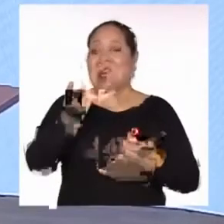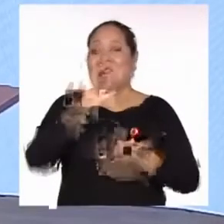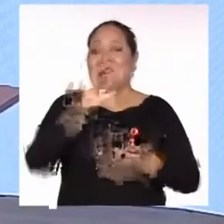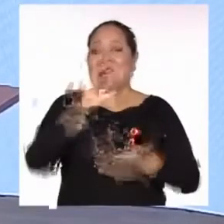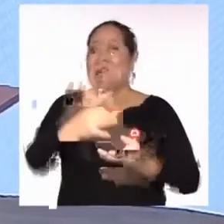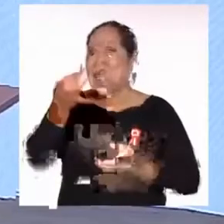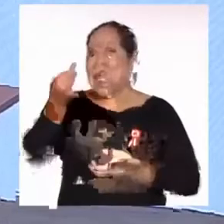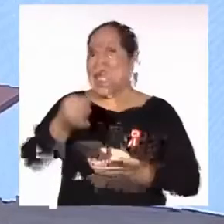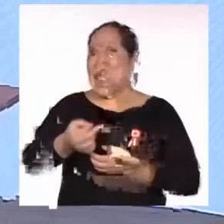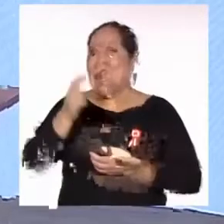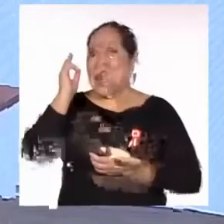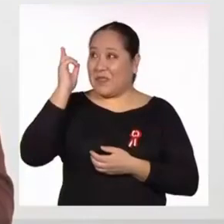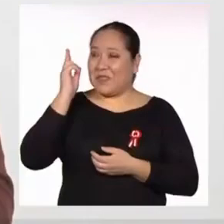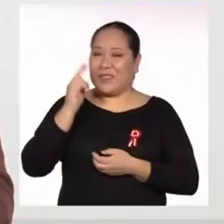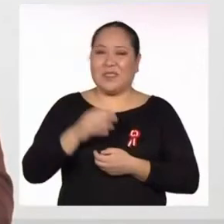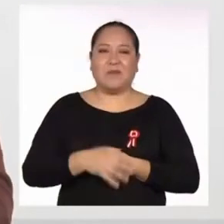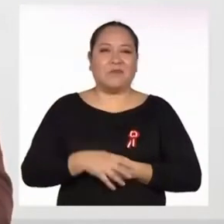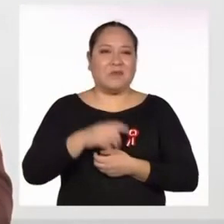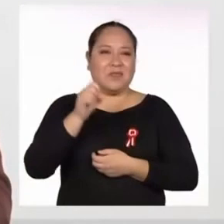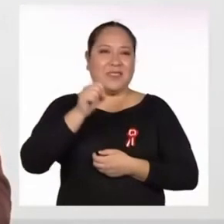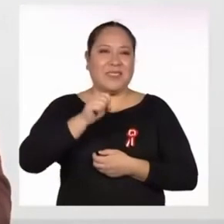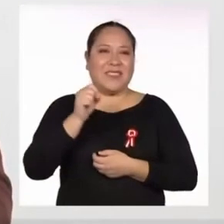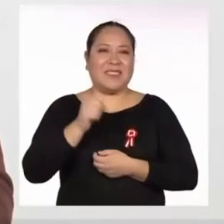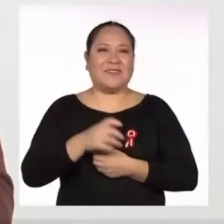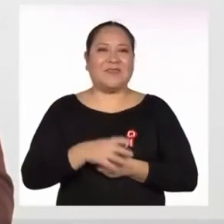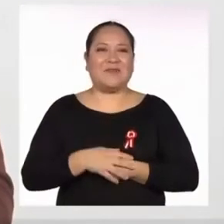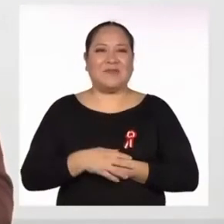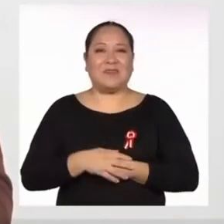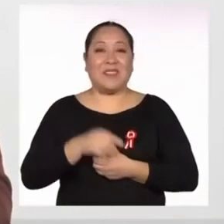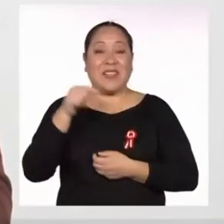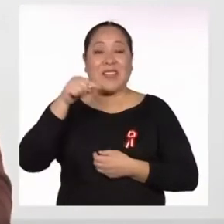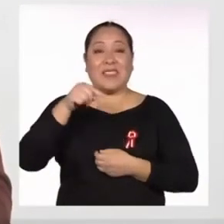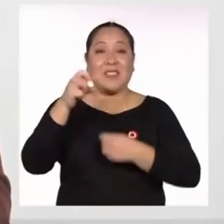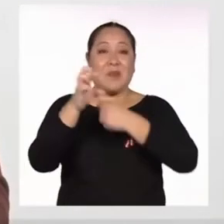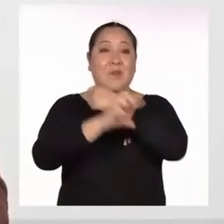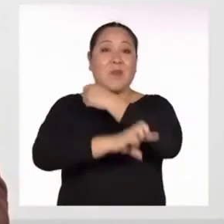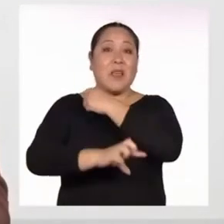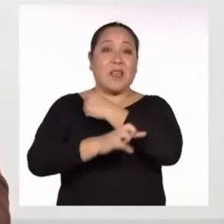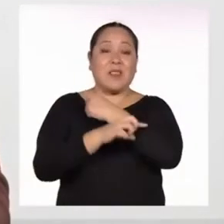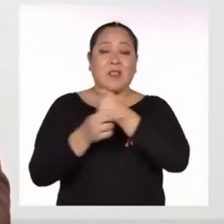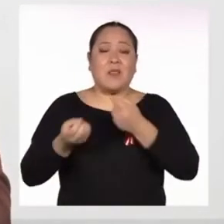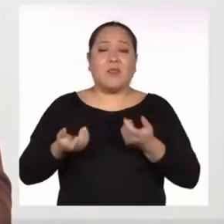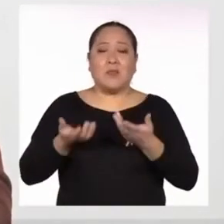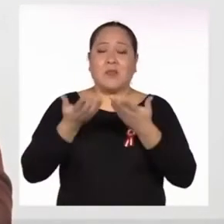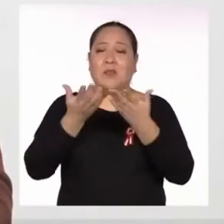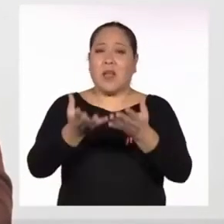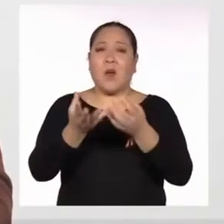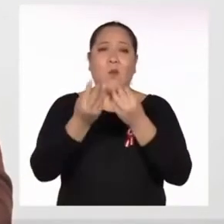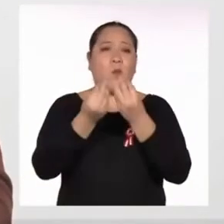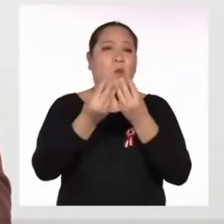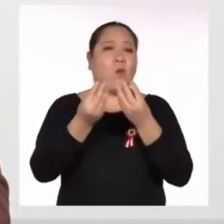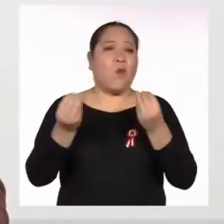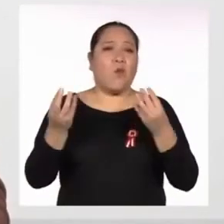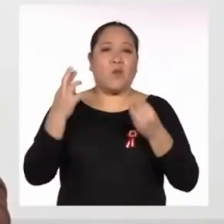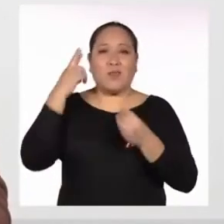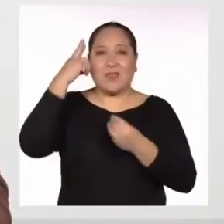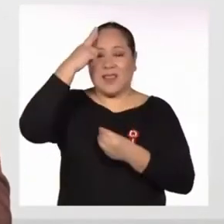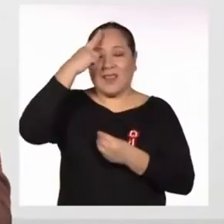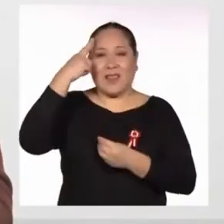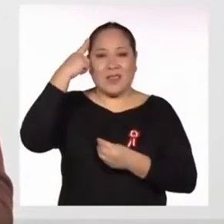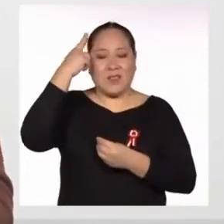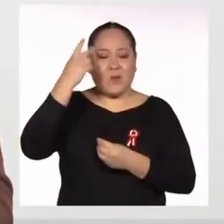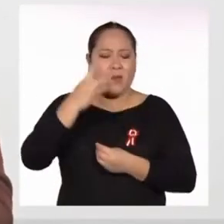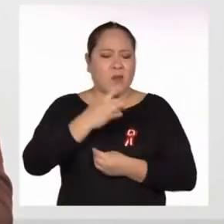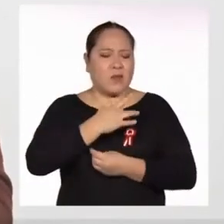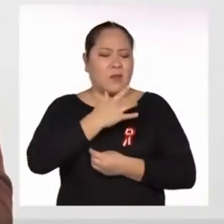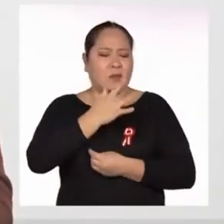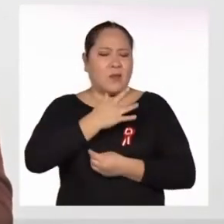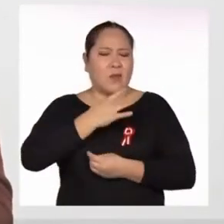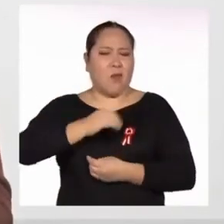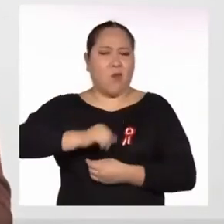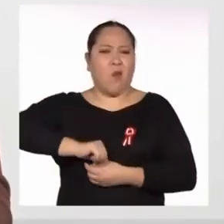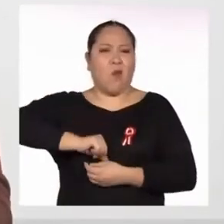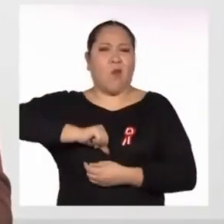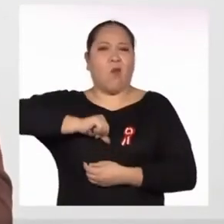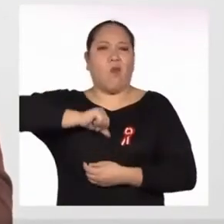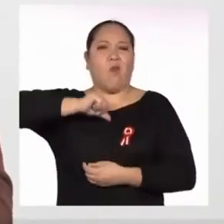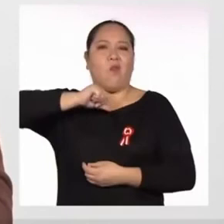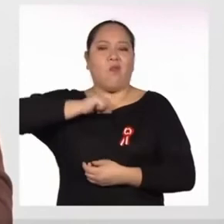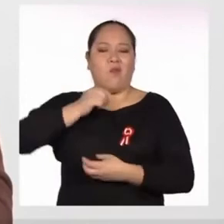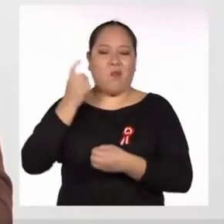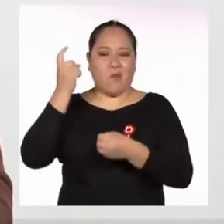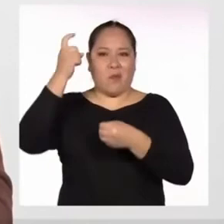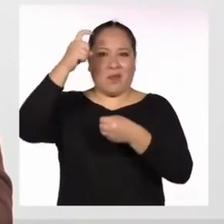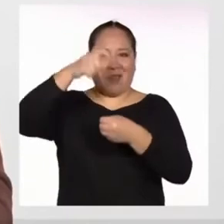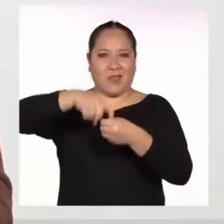la otra persona por supuesto nuestro país nos da una infinidad de razones para sentirnos orgullosos de ser